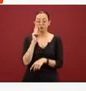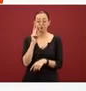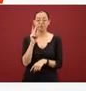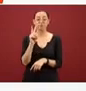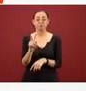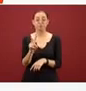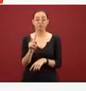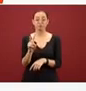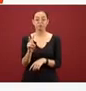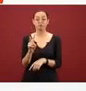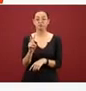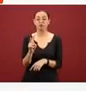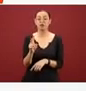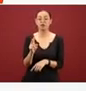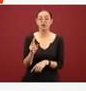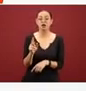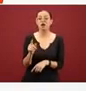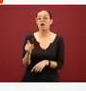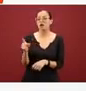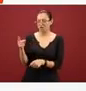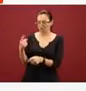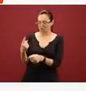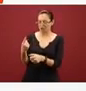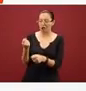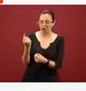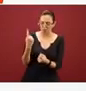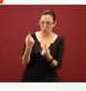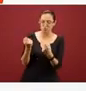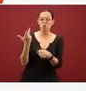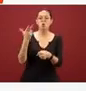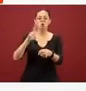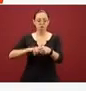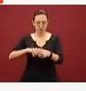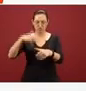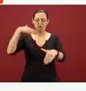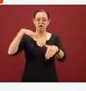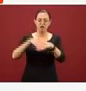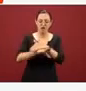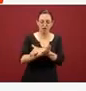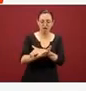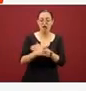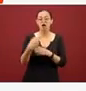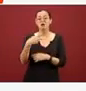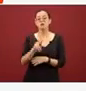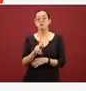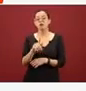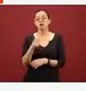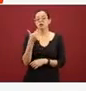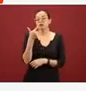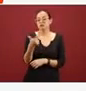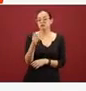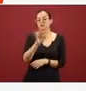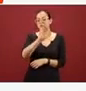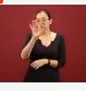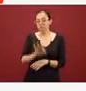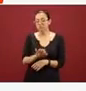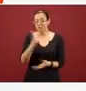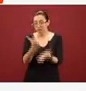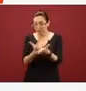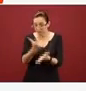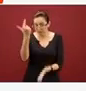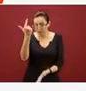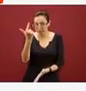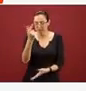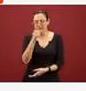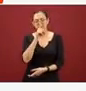momento tuvieron sí algún tipo de hospitalización, pero por ejemplo el 7% de ellos es estable, es decir, la mayoría de estos